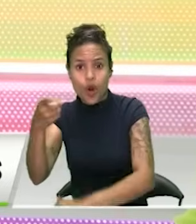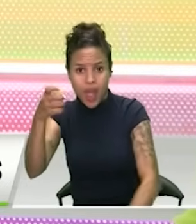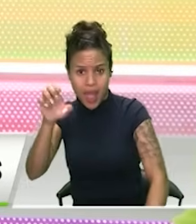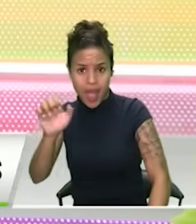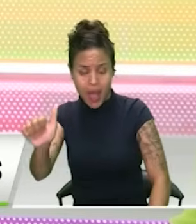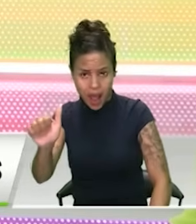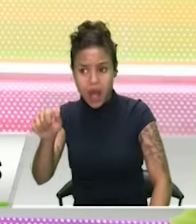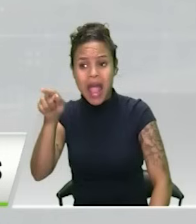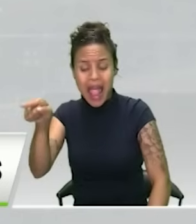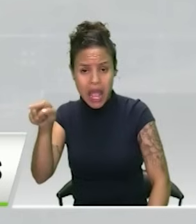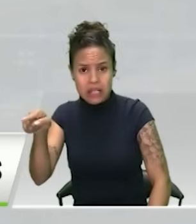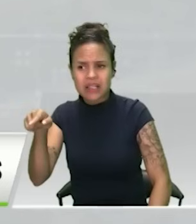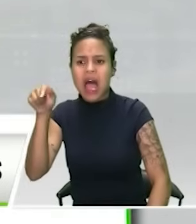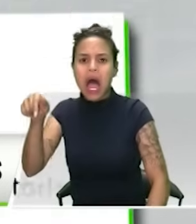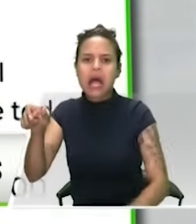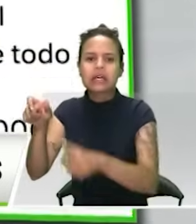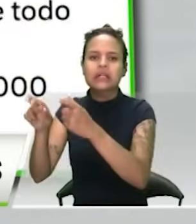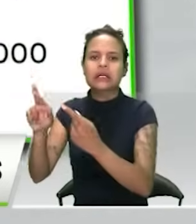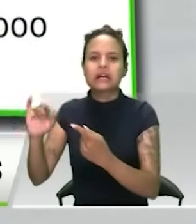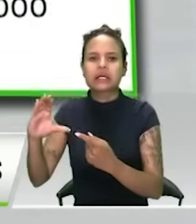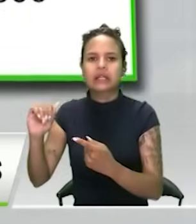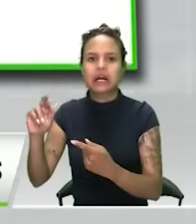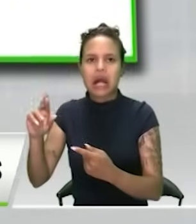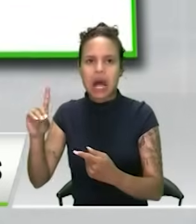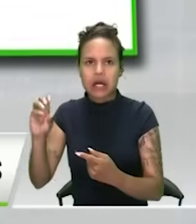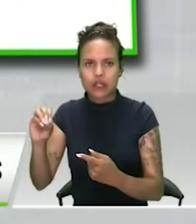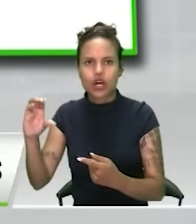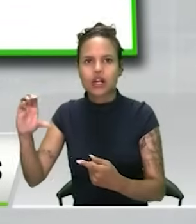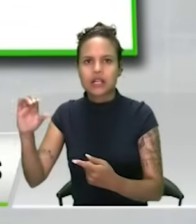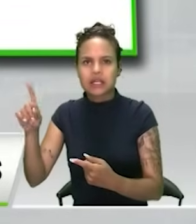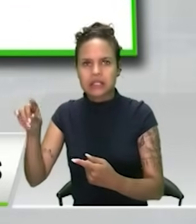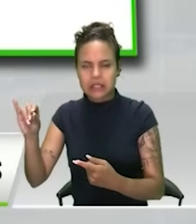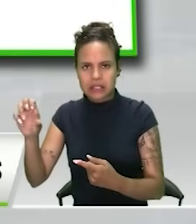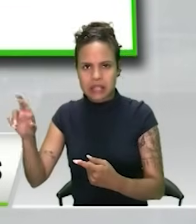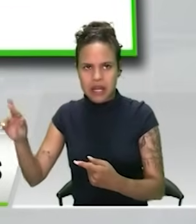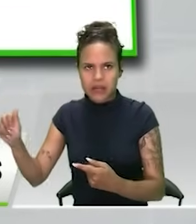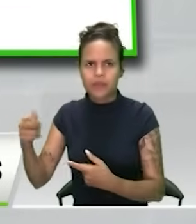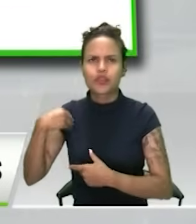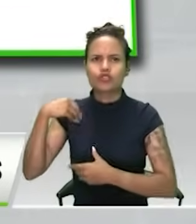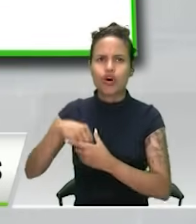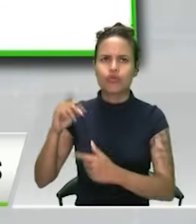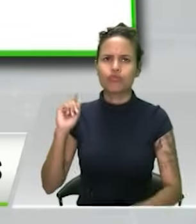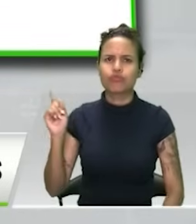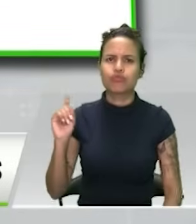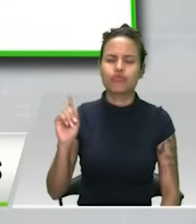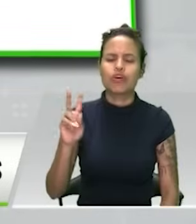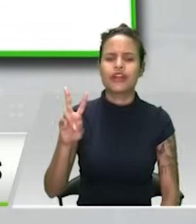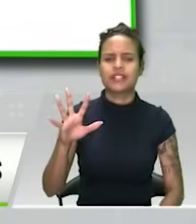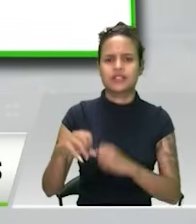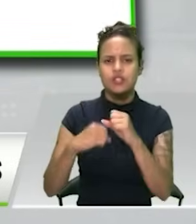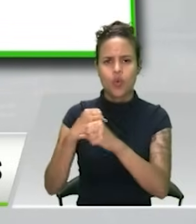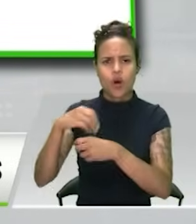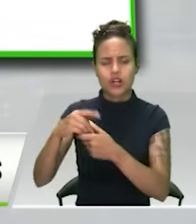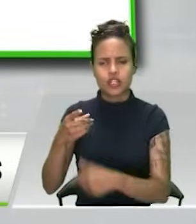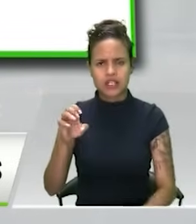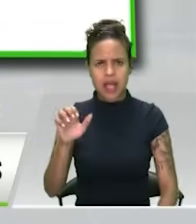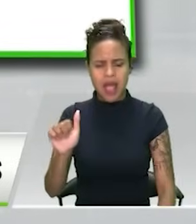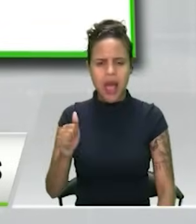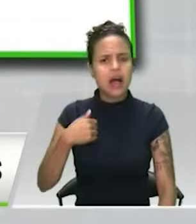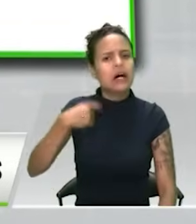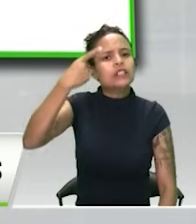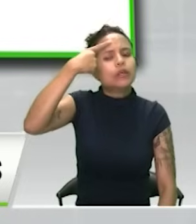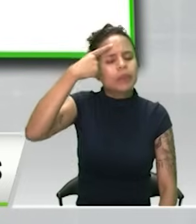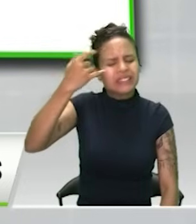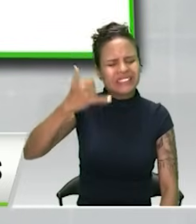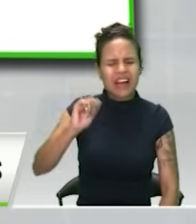el trino de Ricardo Sierra. Llevo en el GEA más de 25 años. Pensé superadas las épocas del embate de la